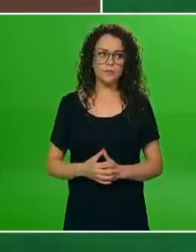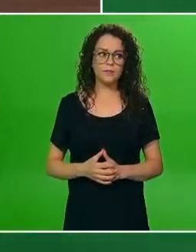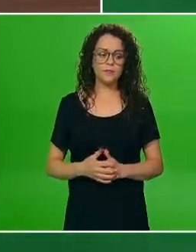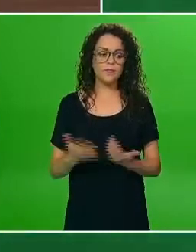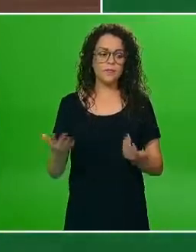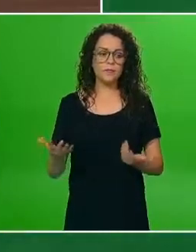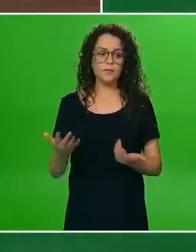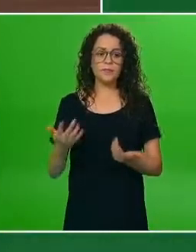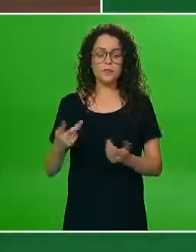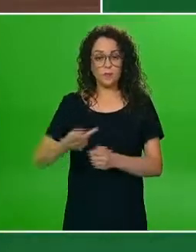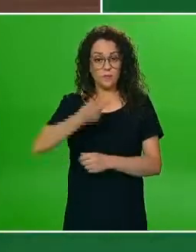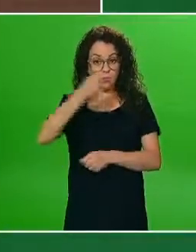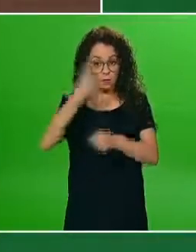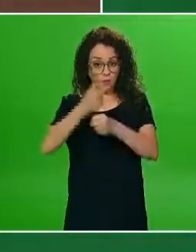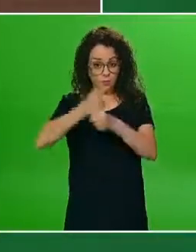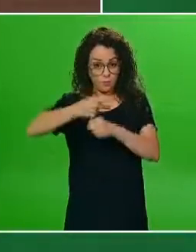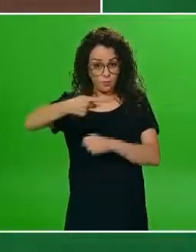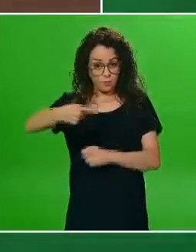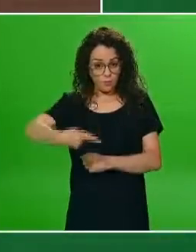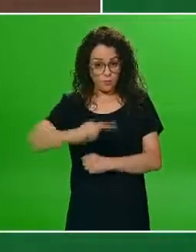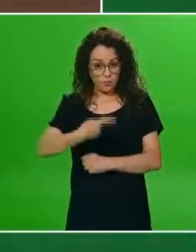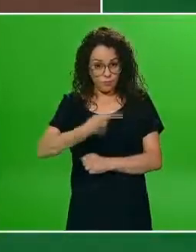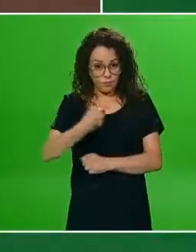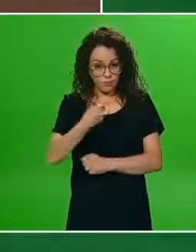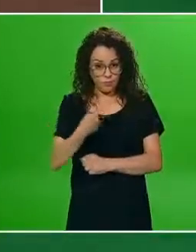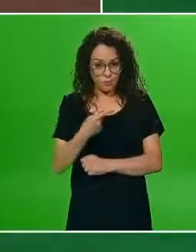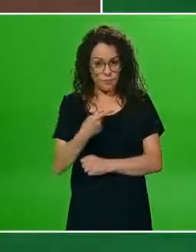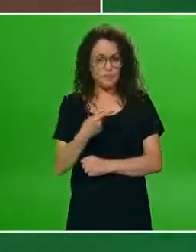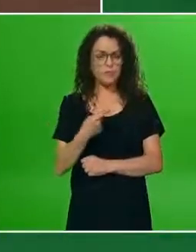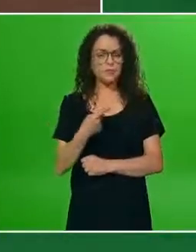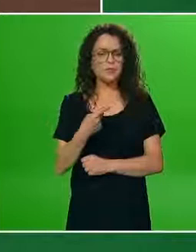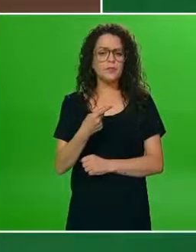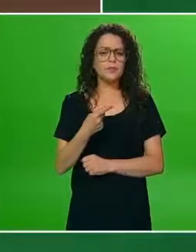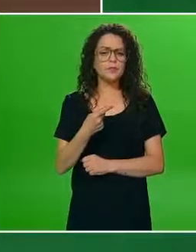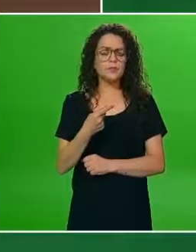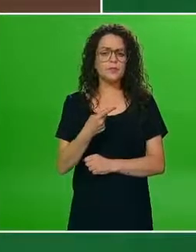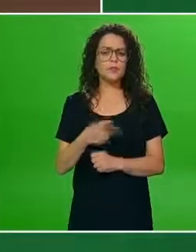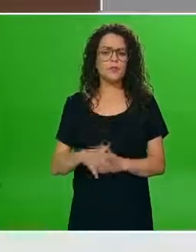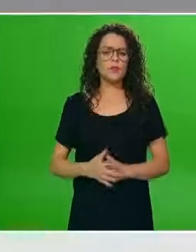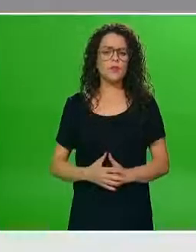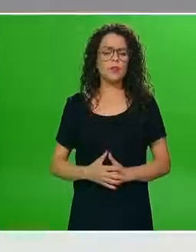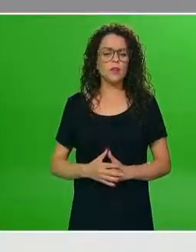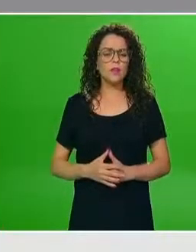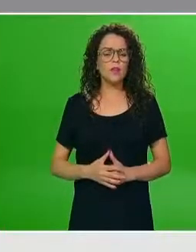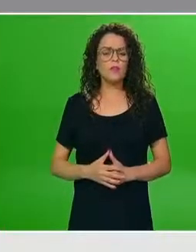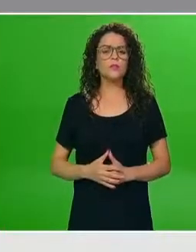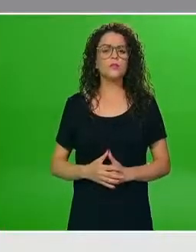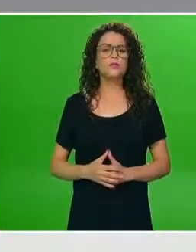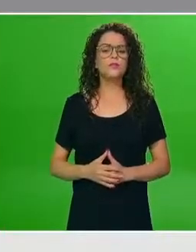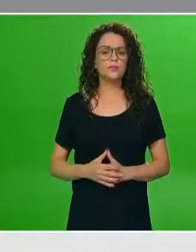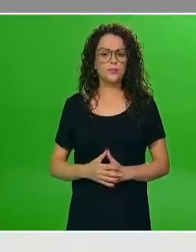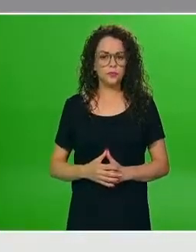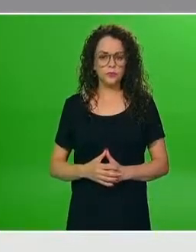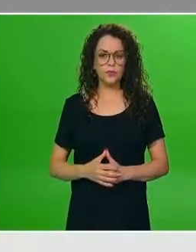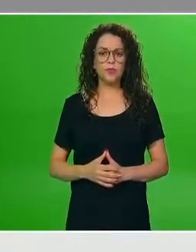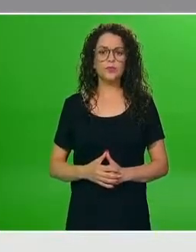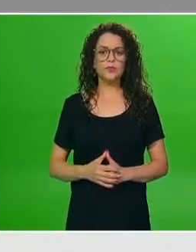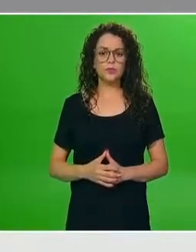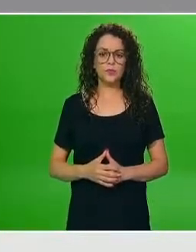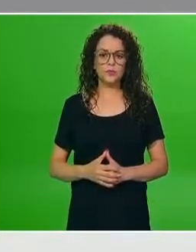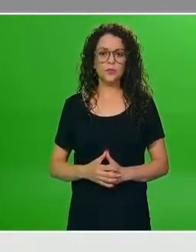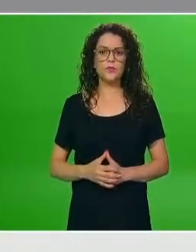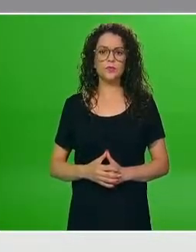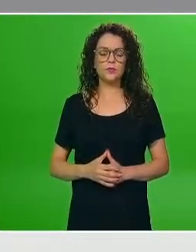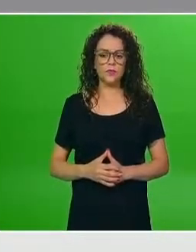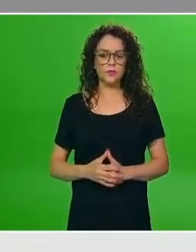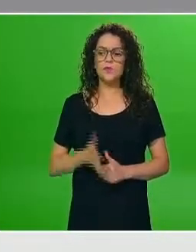la segunda pregunta, el sí, digo, tenemos, y esto lo hemos conversado con